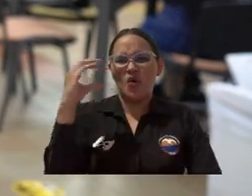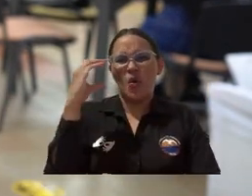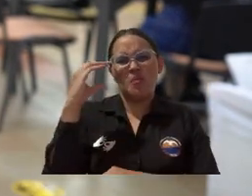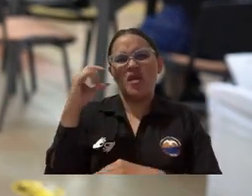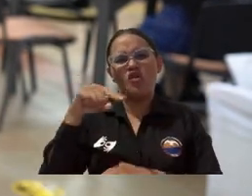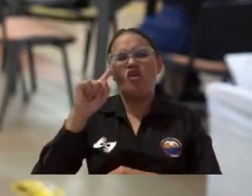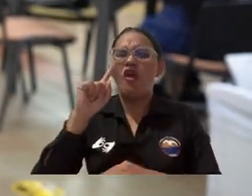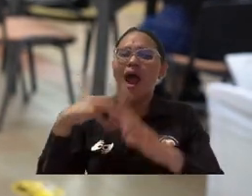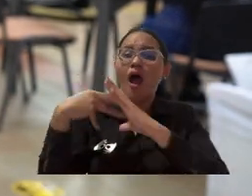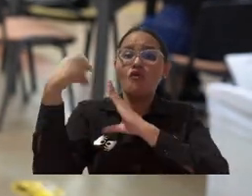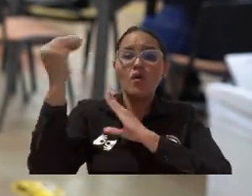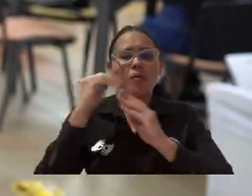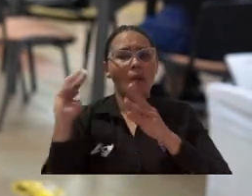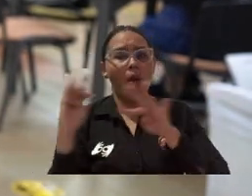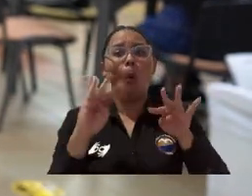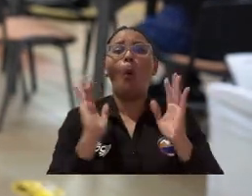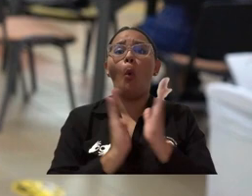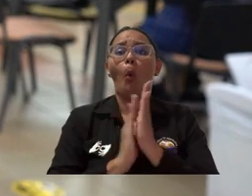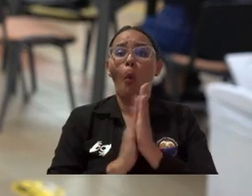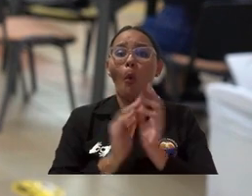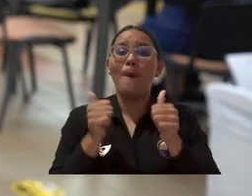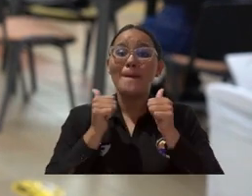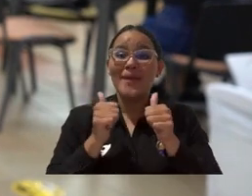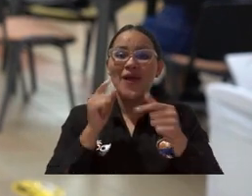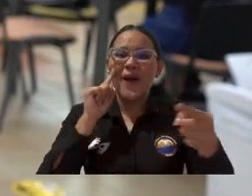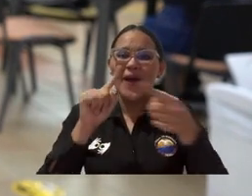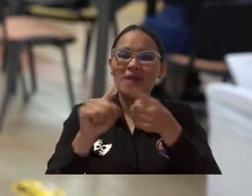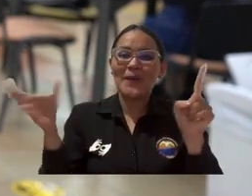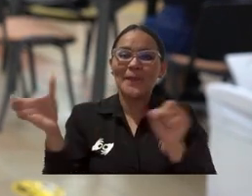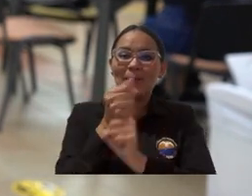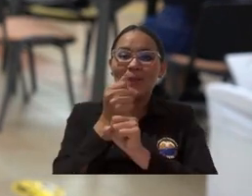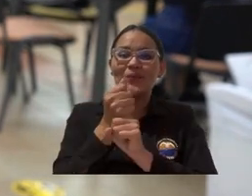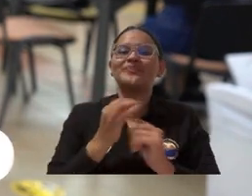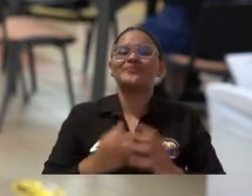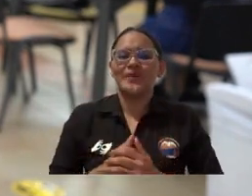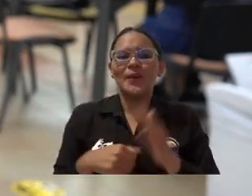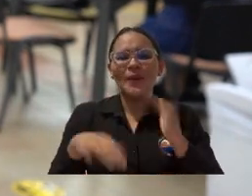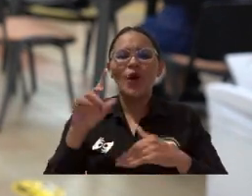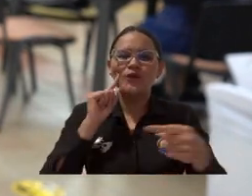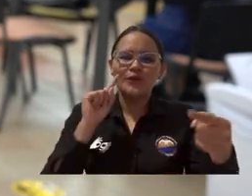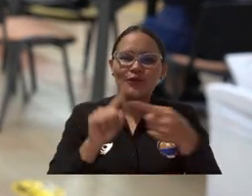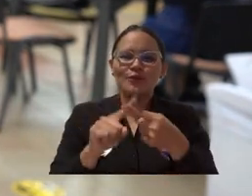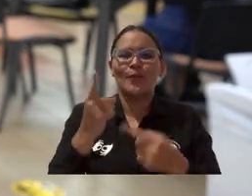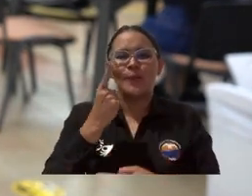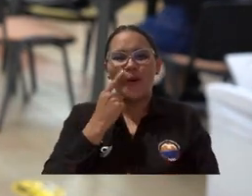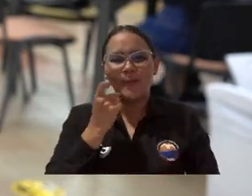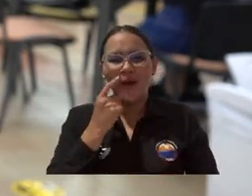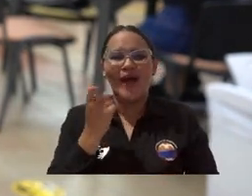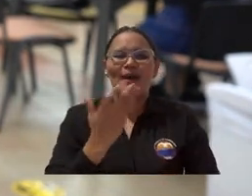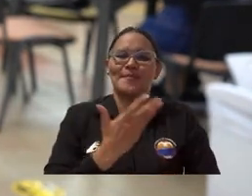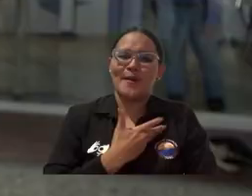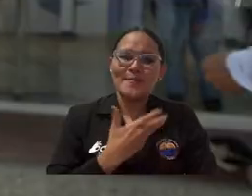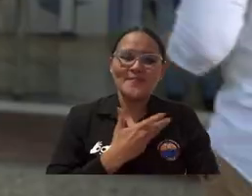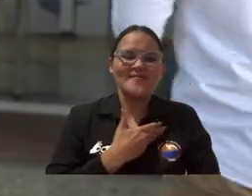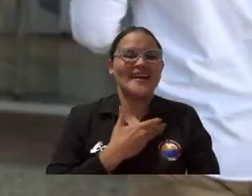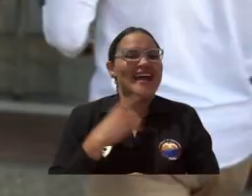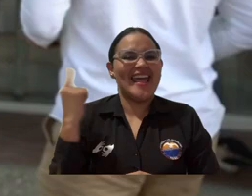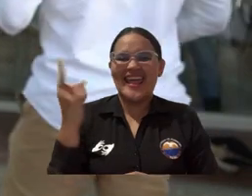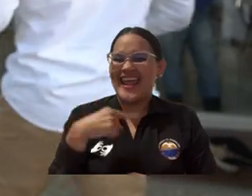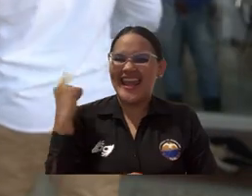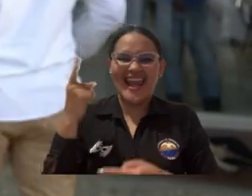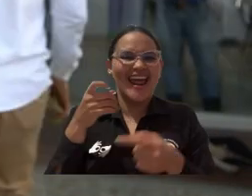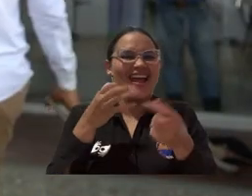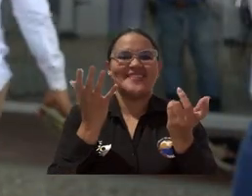fuera del país se han fijado en nuestros jóvenes. Este es un logro para el estudiante, para los padres y para el municipio en general. Este